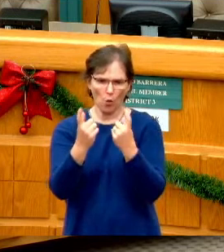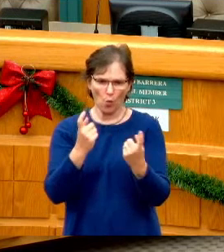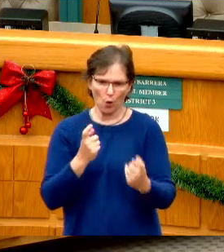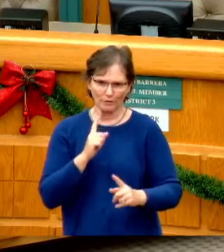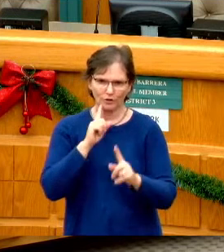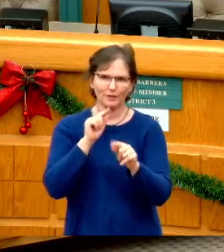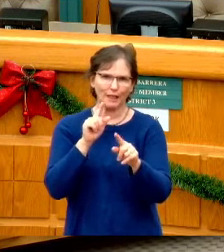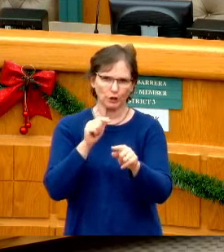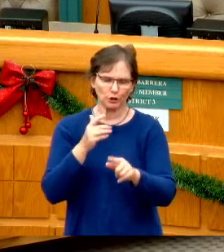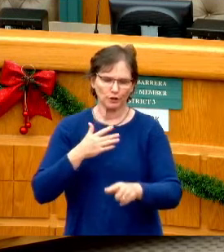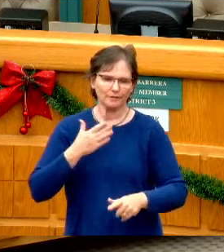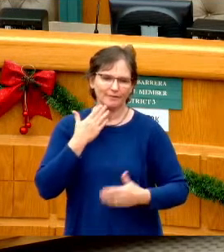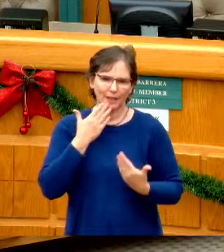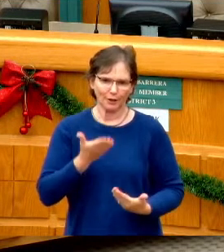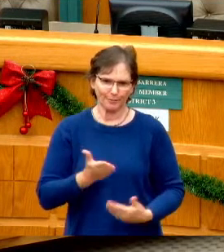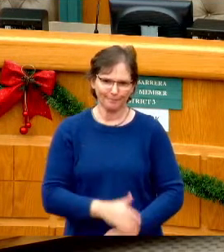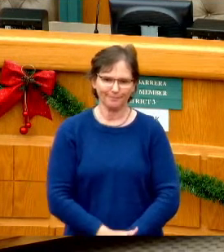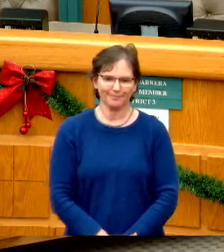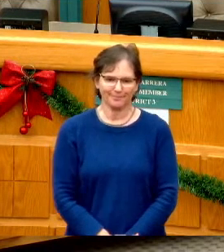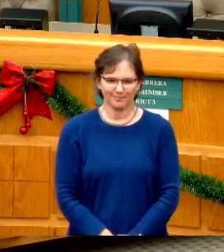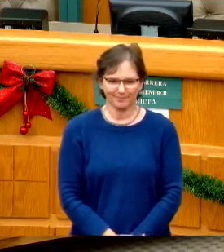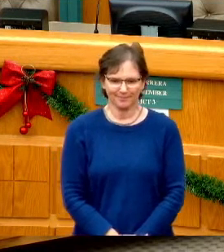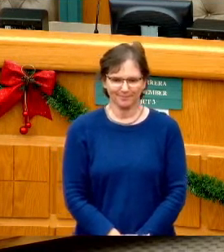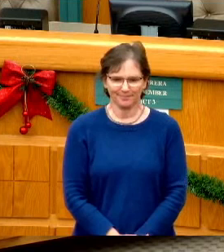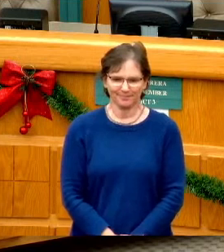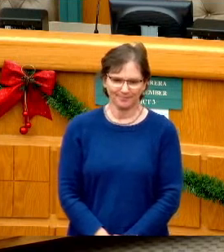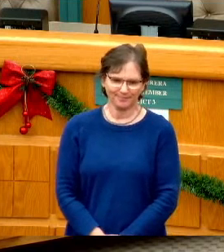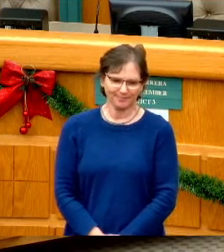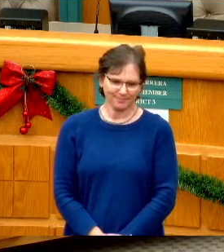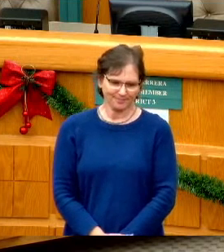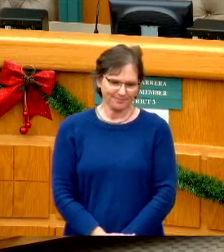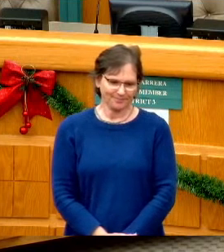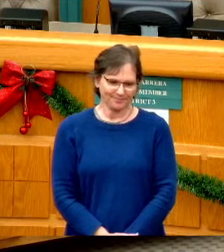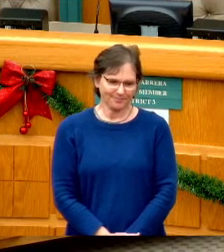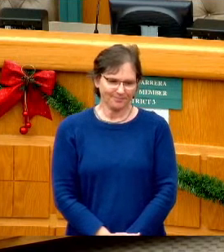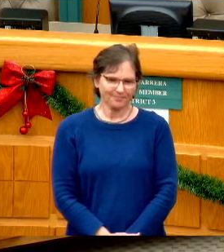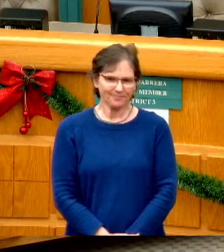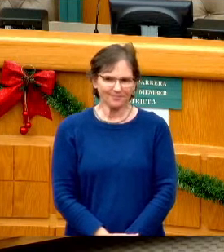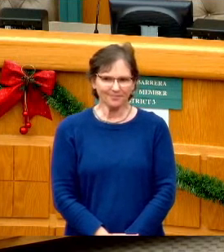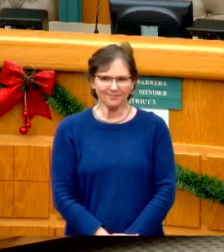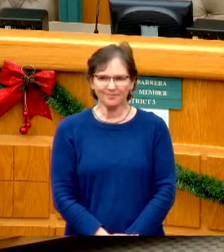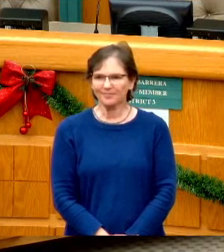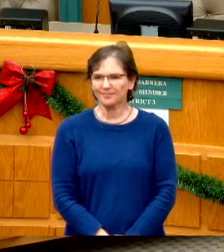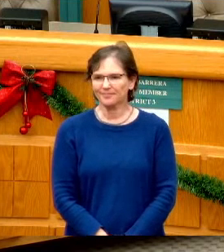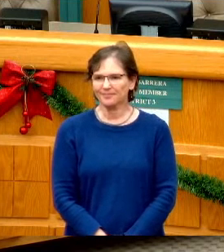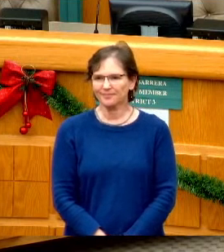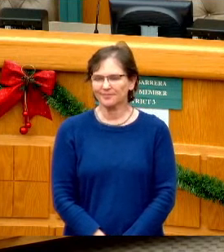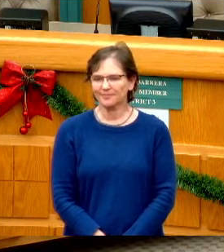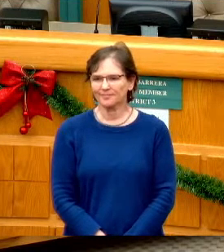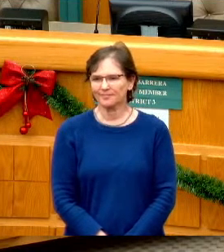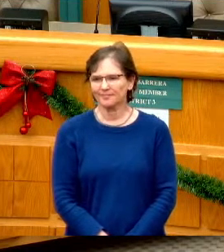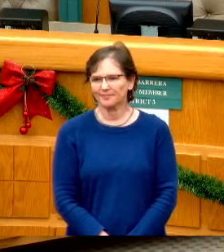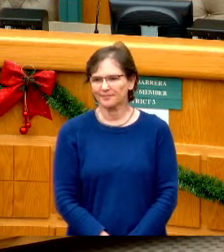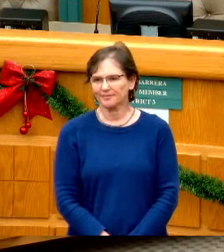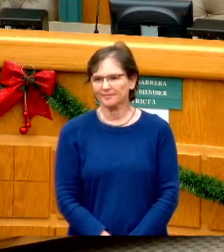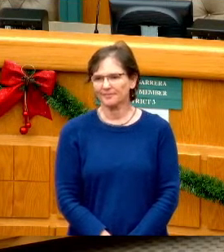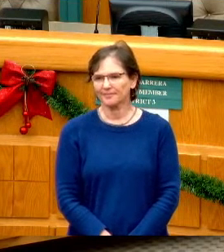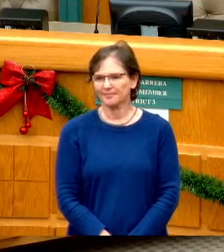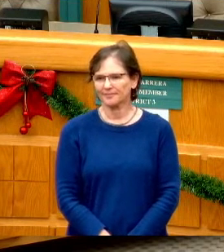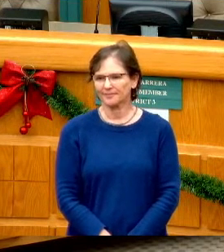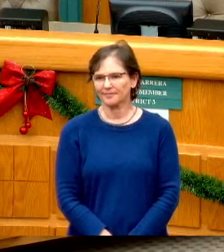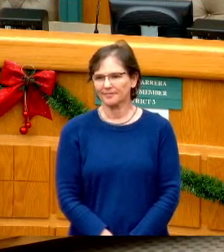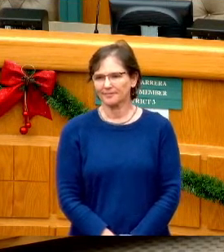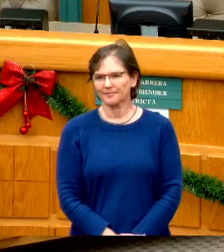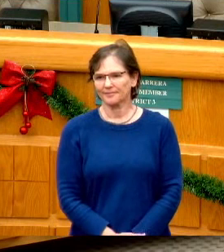han recuperado. Actualmente existen 2.477 casos activos. De acuerdo a estas cifras, el radio de transmisión declinó